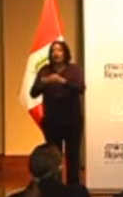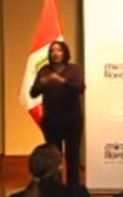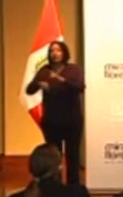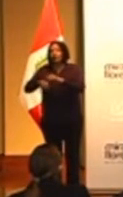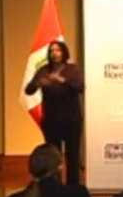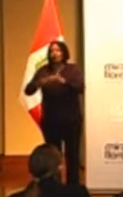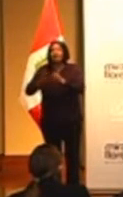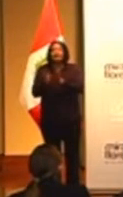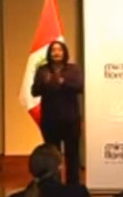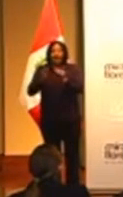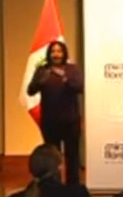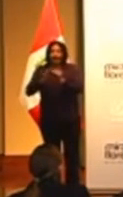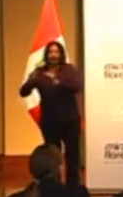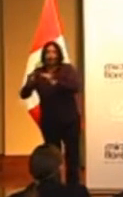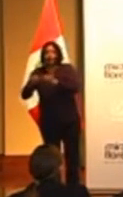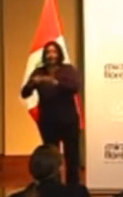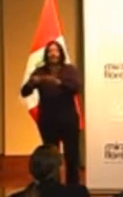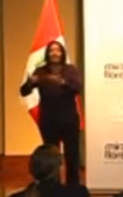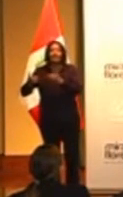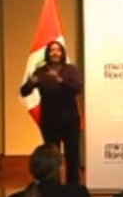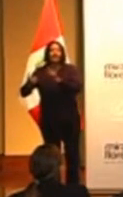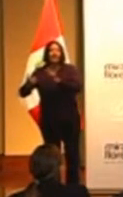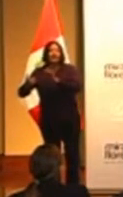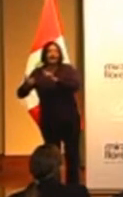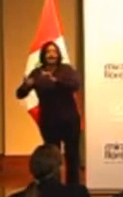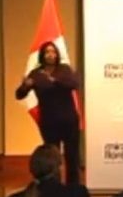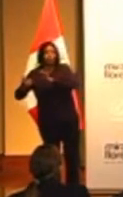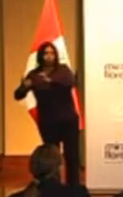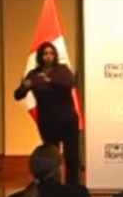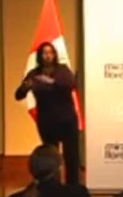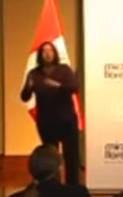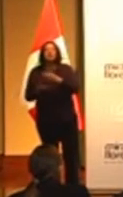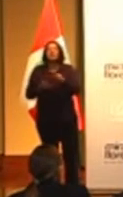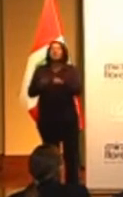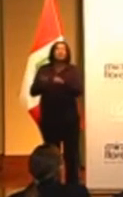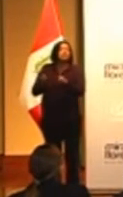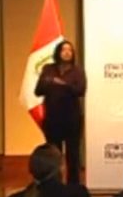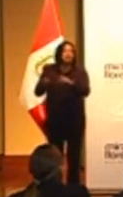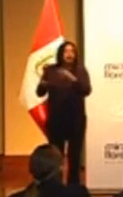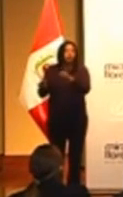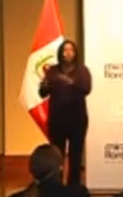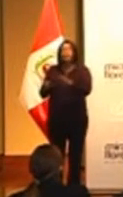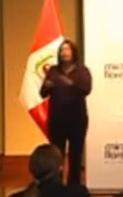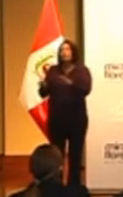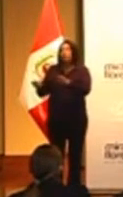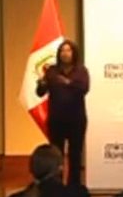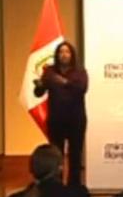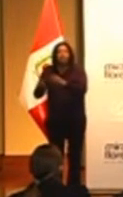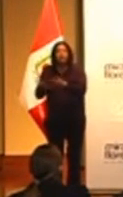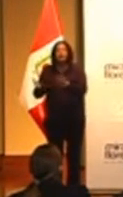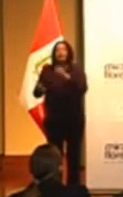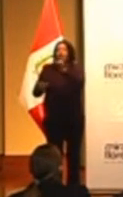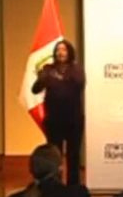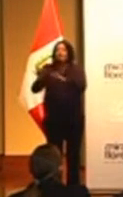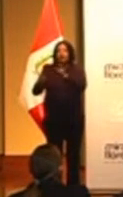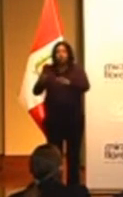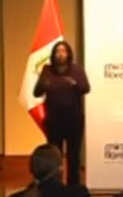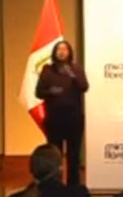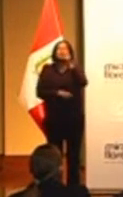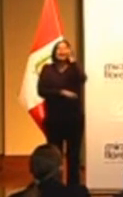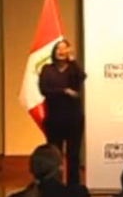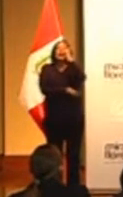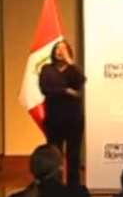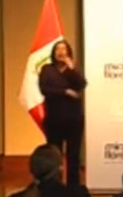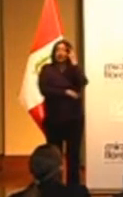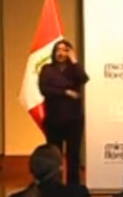tienen que darse en las mismas, con situaciones que tienen que ver con la movilidad y exigencias para que el ciudadano tome